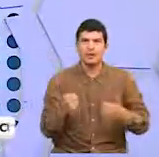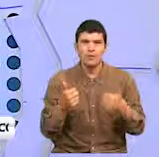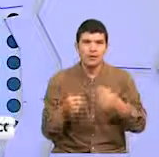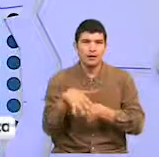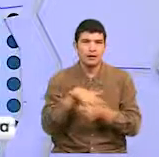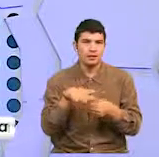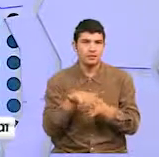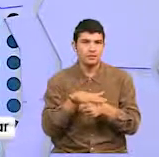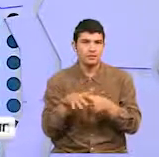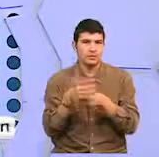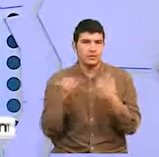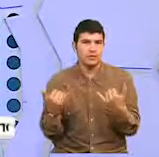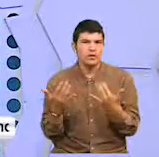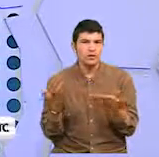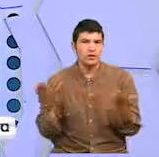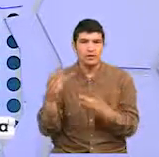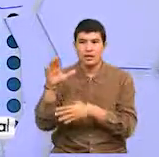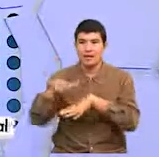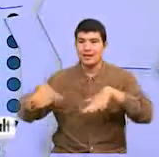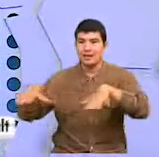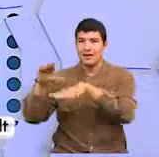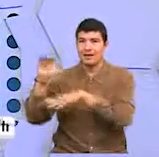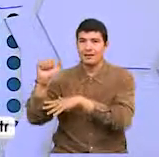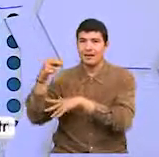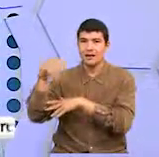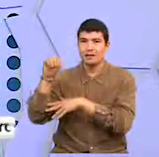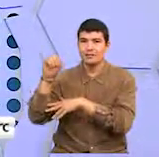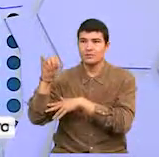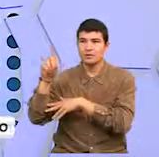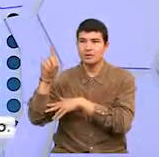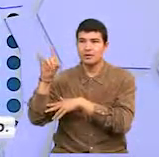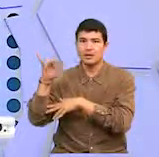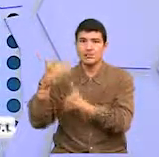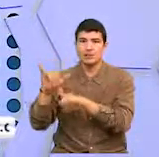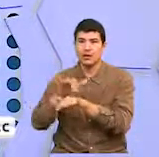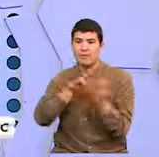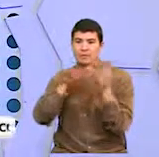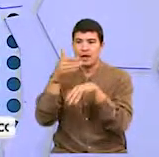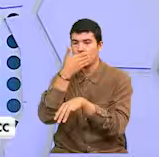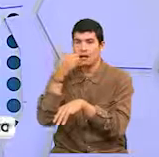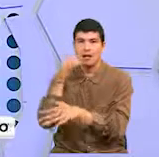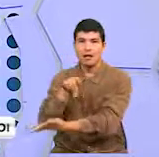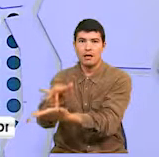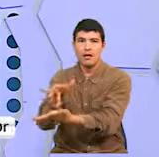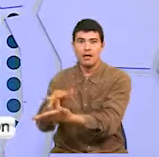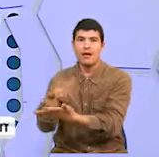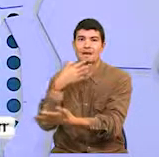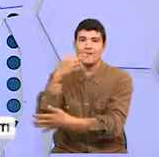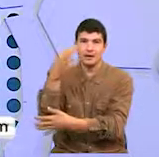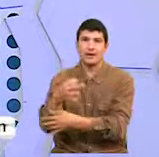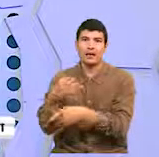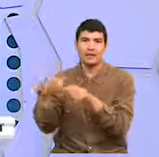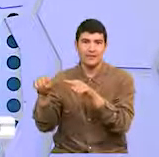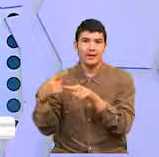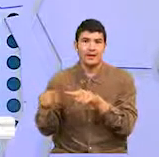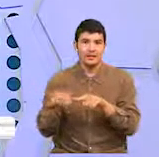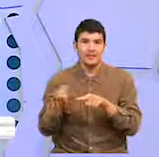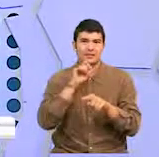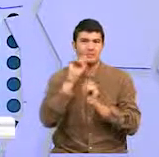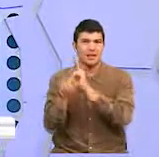situación que se está viviendo en Caño Indio. Aunque ya está la presidencia completa de la FARC, pues realmente hay algunas preguntas